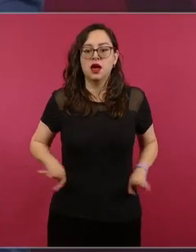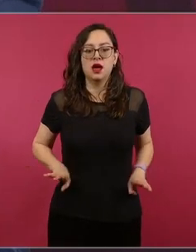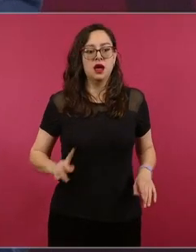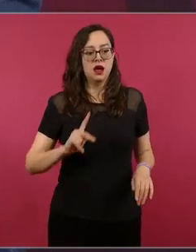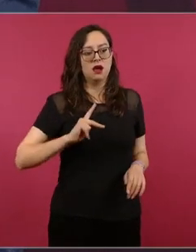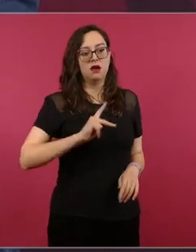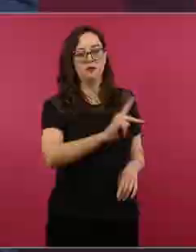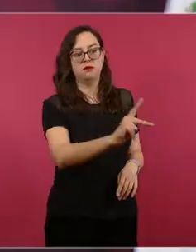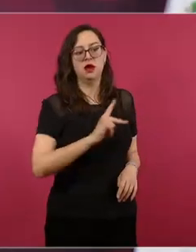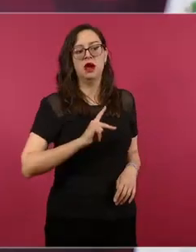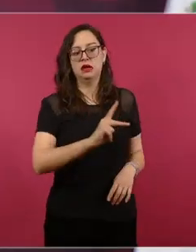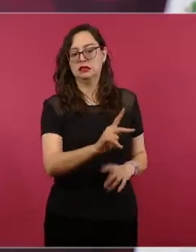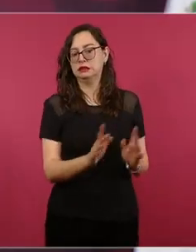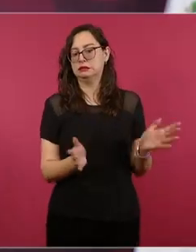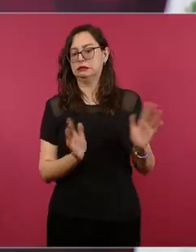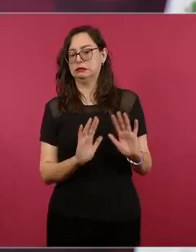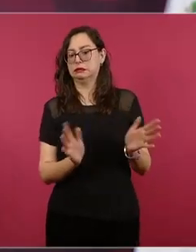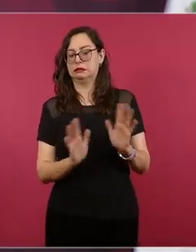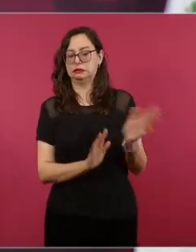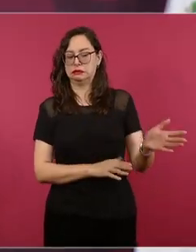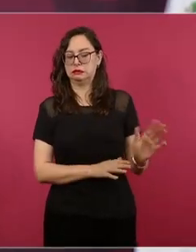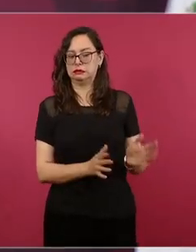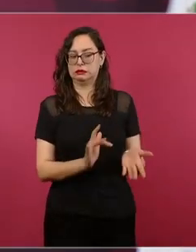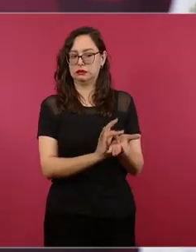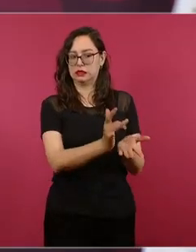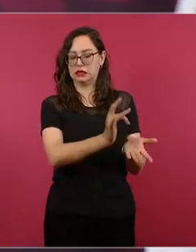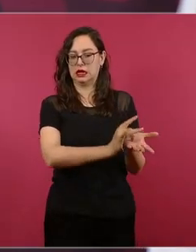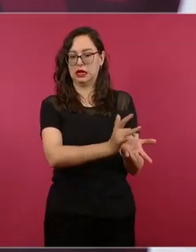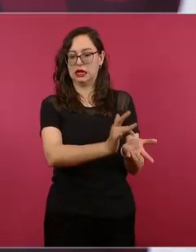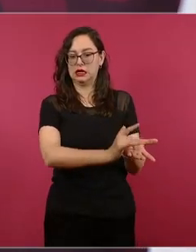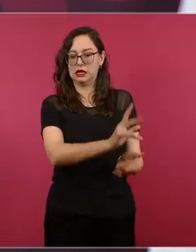pero no, gracias,